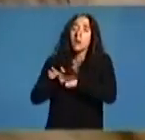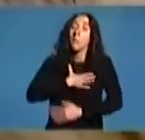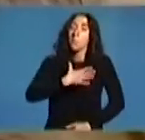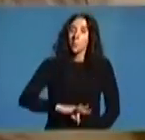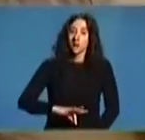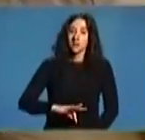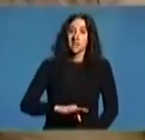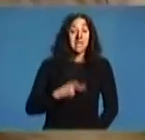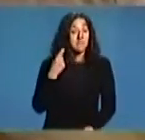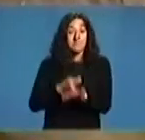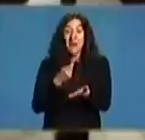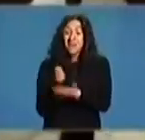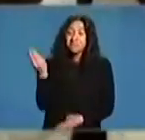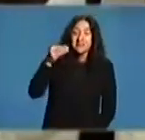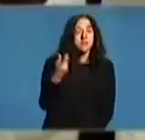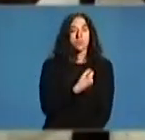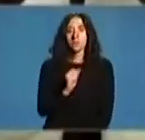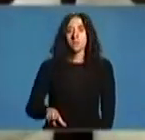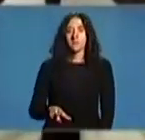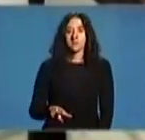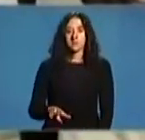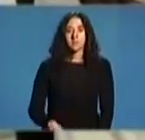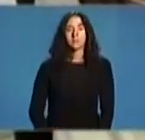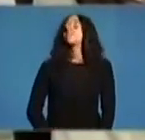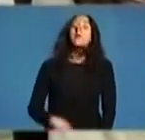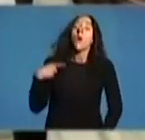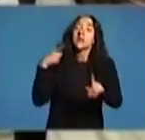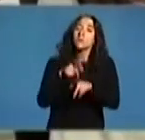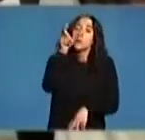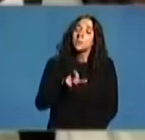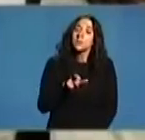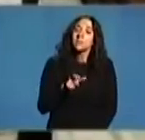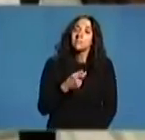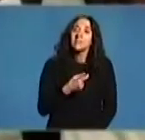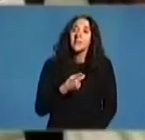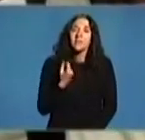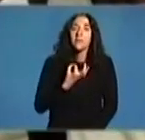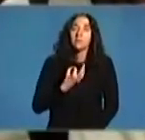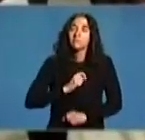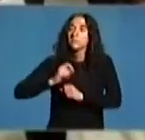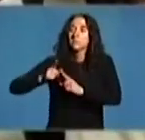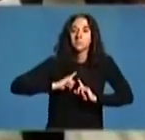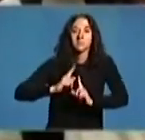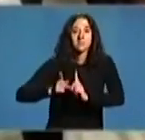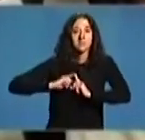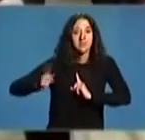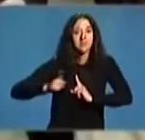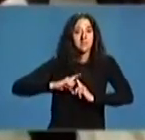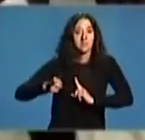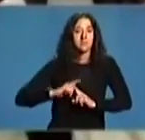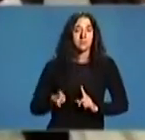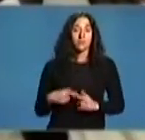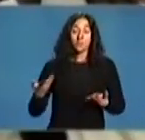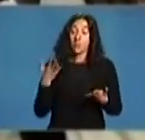e sen pagar un prezo adicional. El objetivo es que la persona tiene que desplazarse de un sitio a otro acompañado de su perro y cuando llega a su